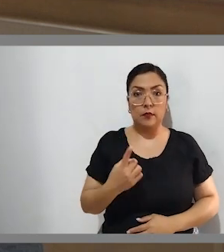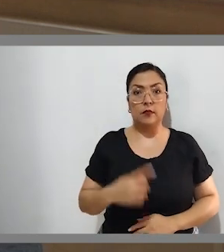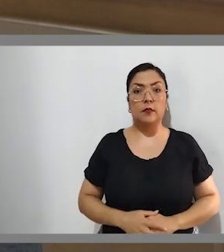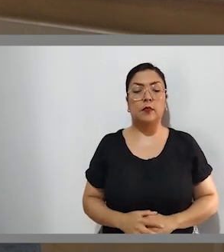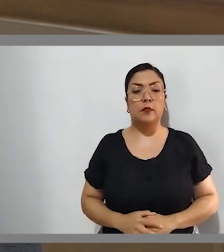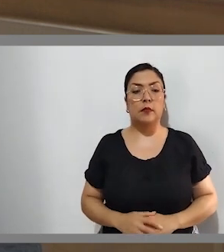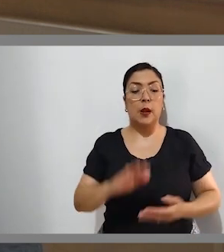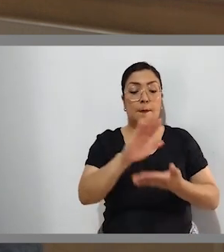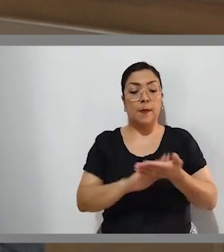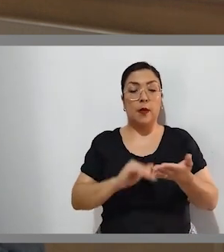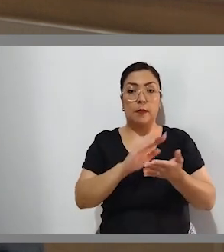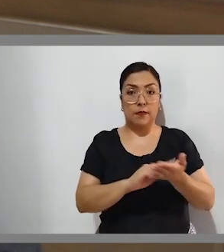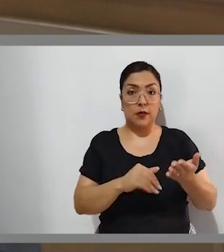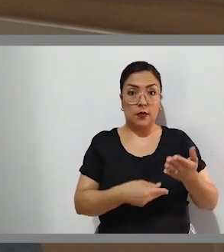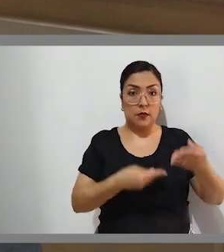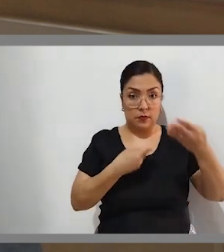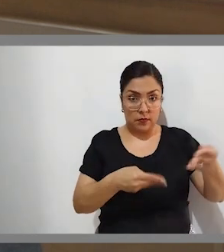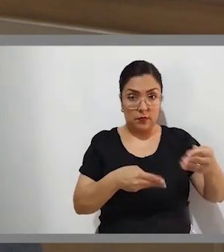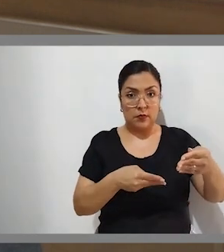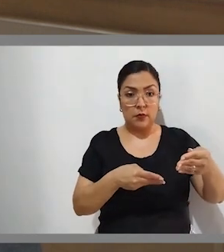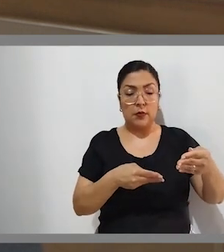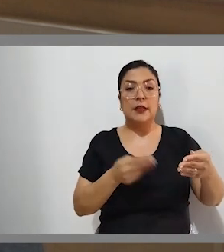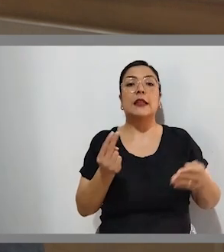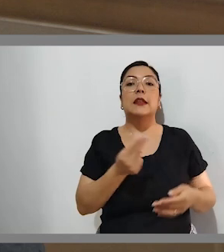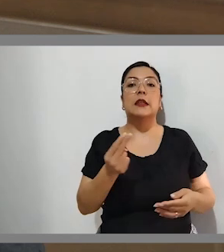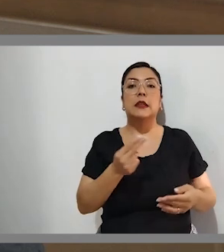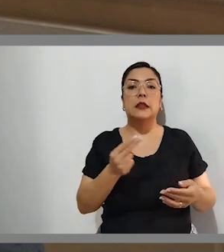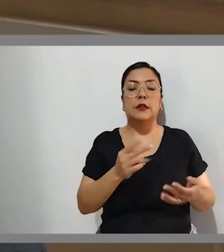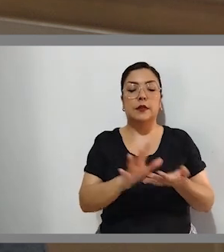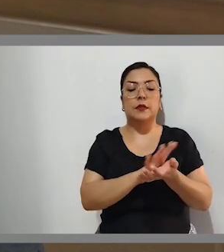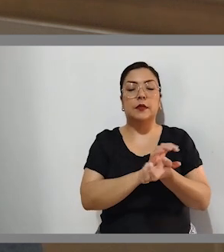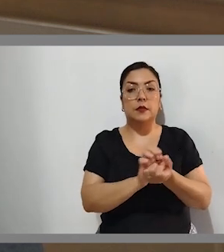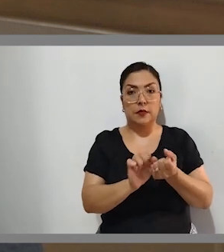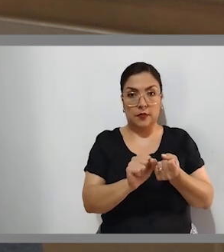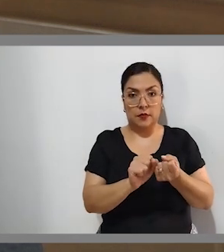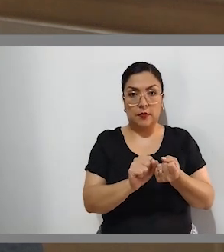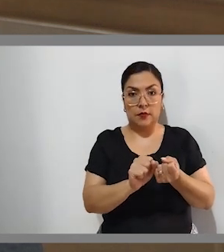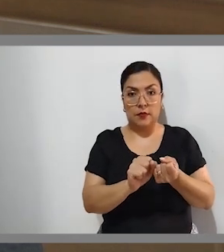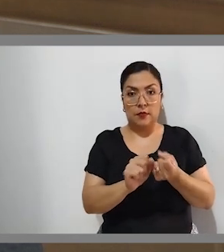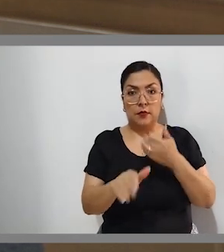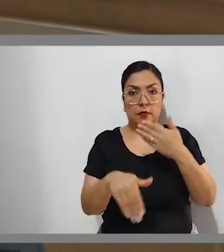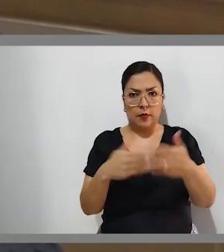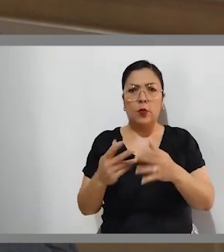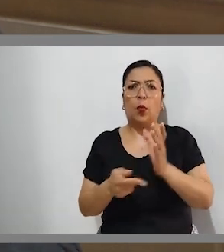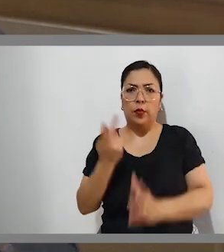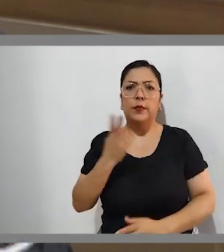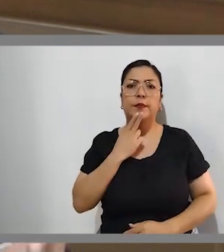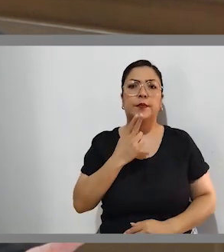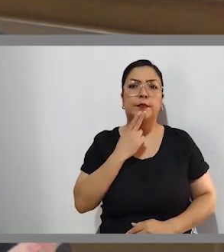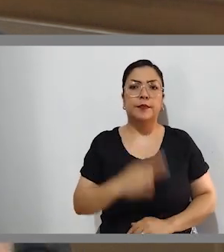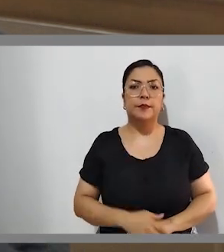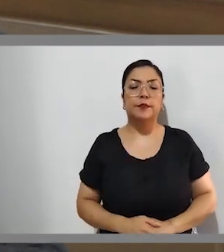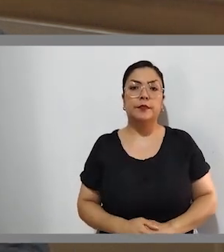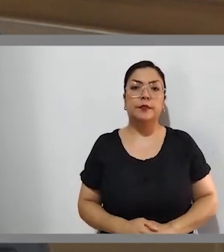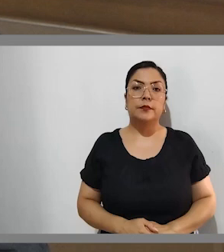con materia prima susceptible de ser reutilizada. Una vez que nosotros recibimos los materiales que se mandaron